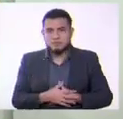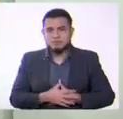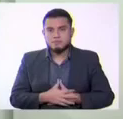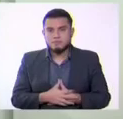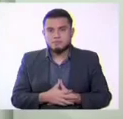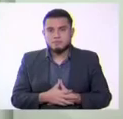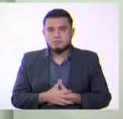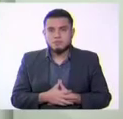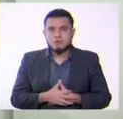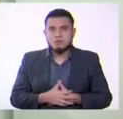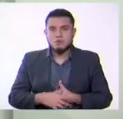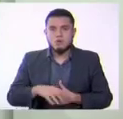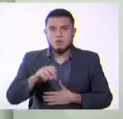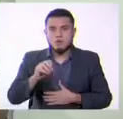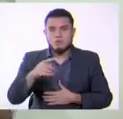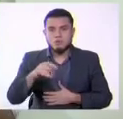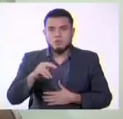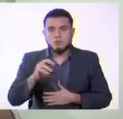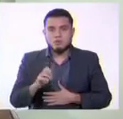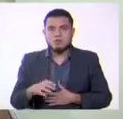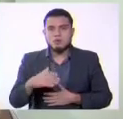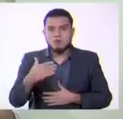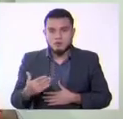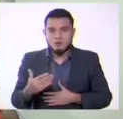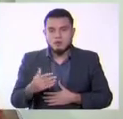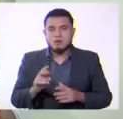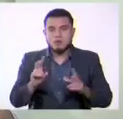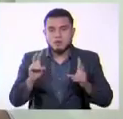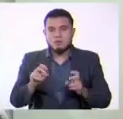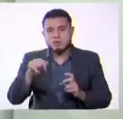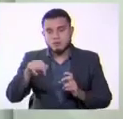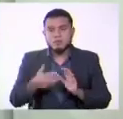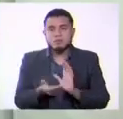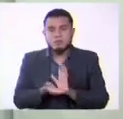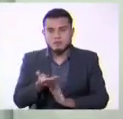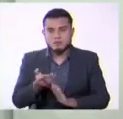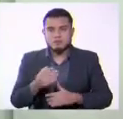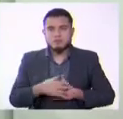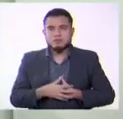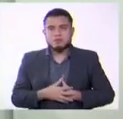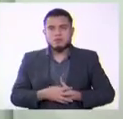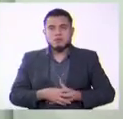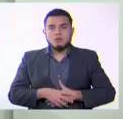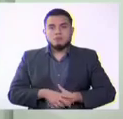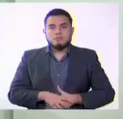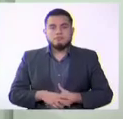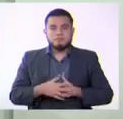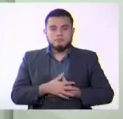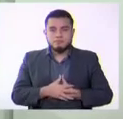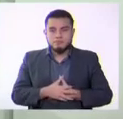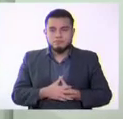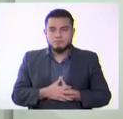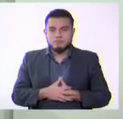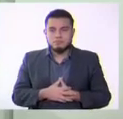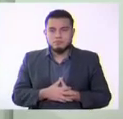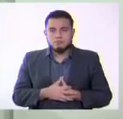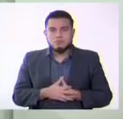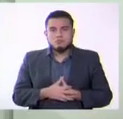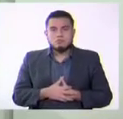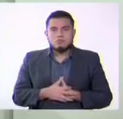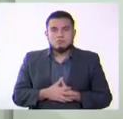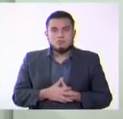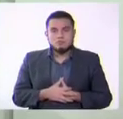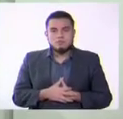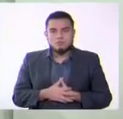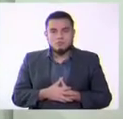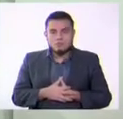las opiniones para darle introducción a la temática que vamos a estar abordando en este día. Y es que estudiantes también de